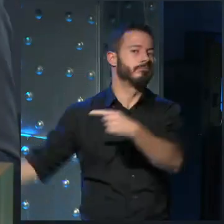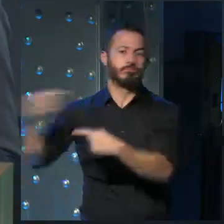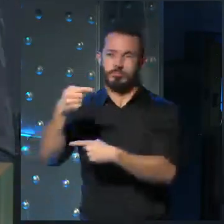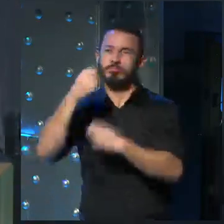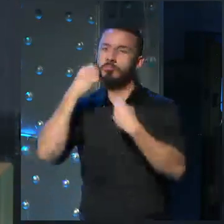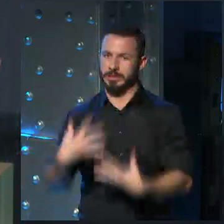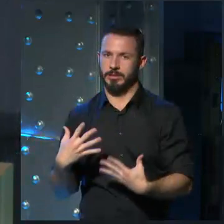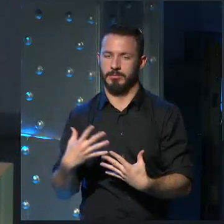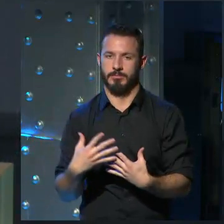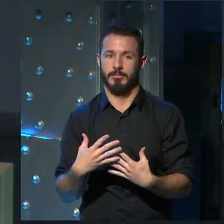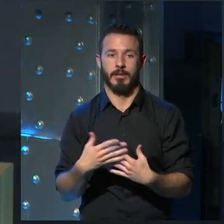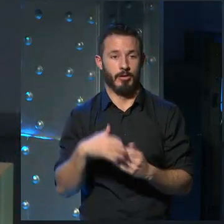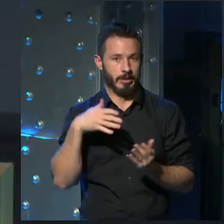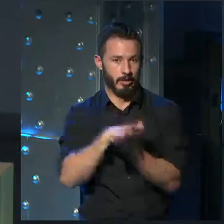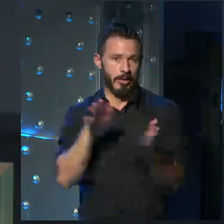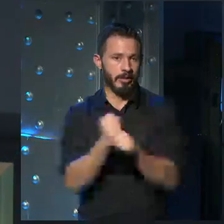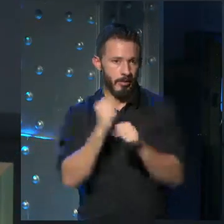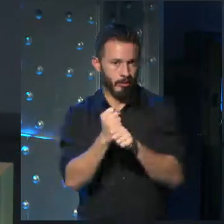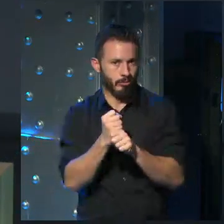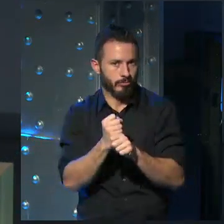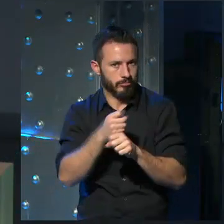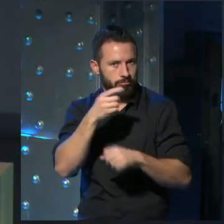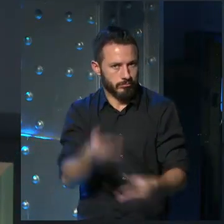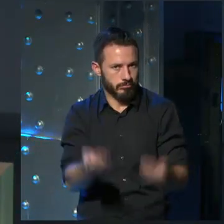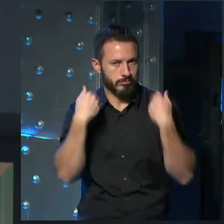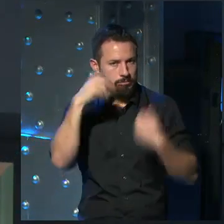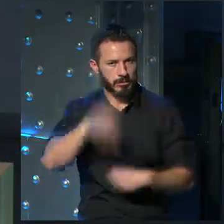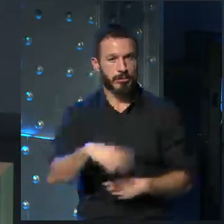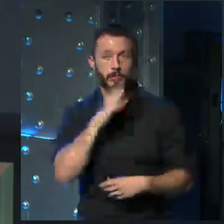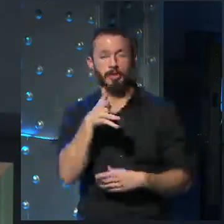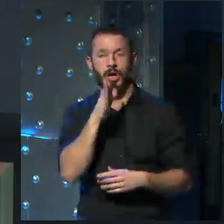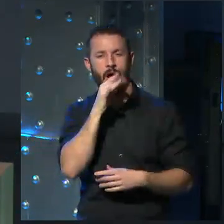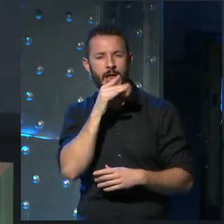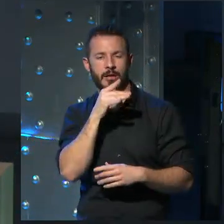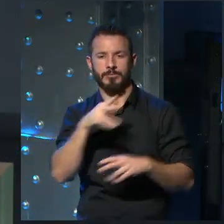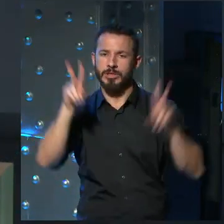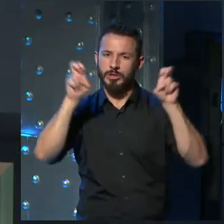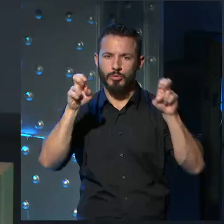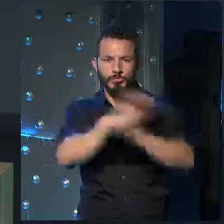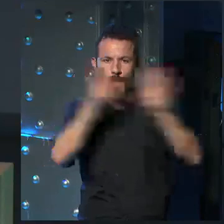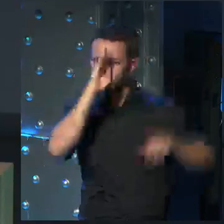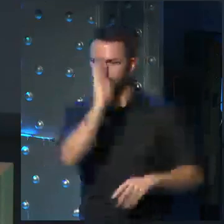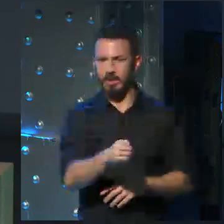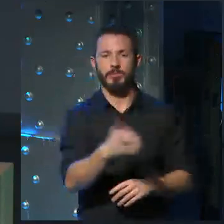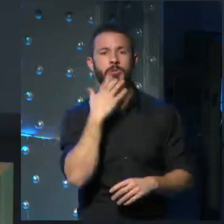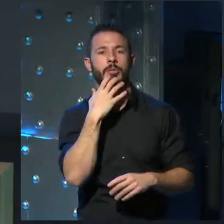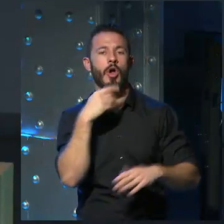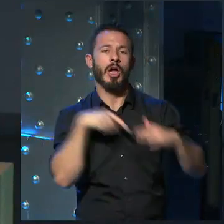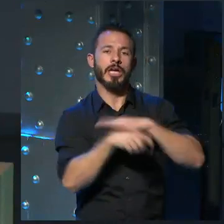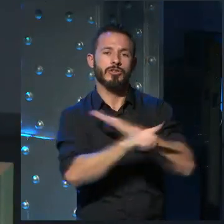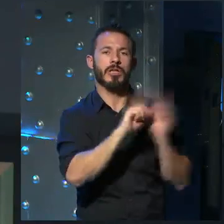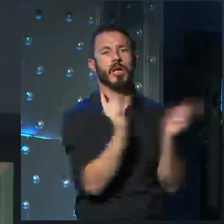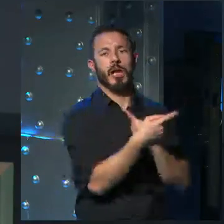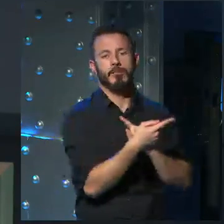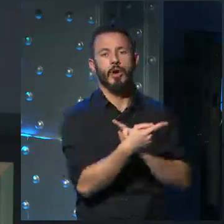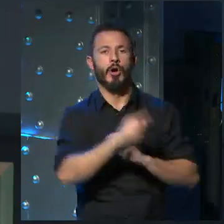ya, por eso en los últimos años pues tenemos títulos tan directos como pues, gestión del cambio, gestión